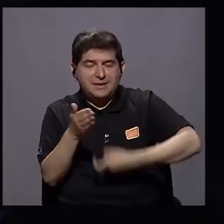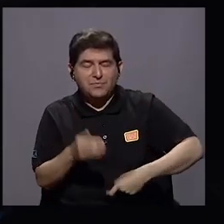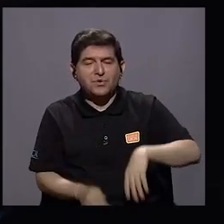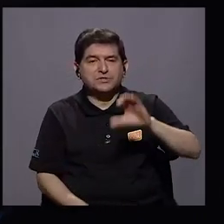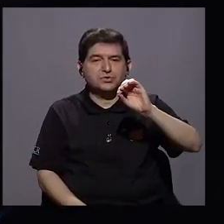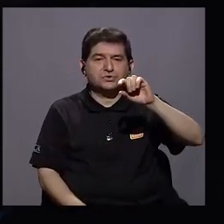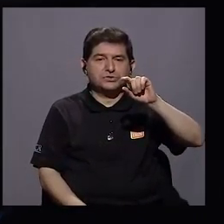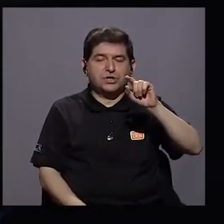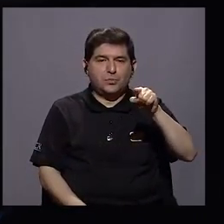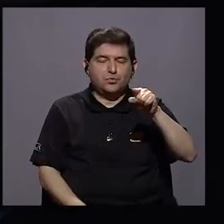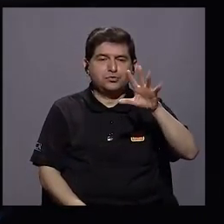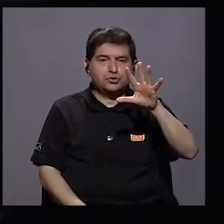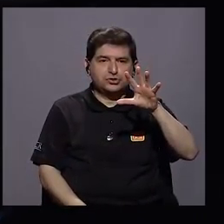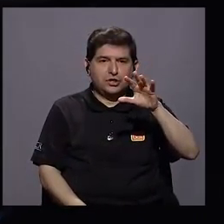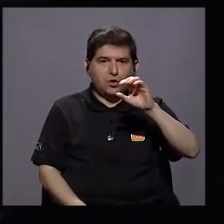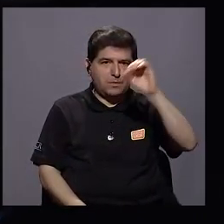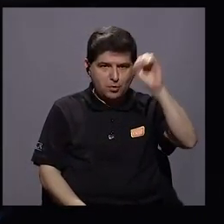impuesto del